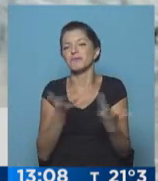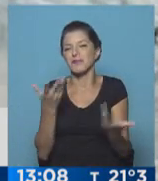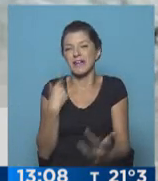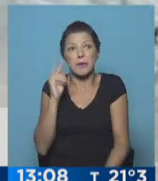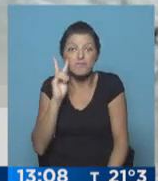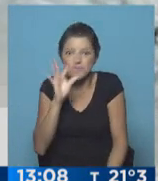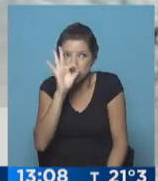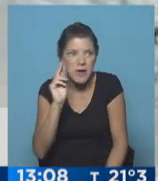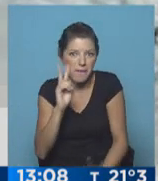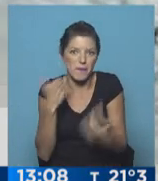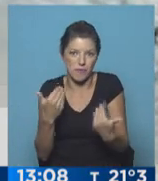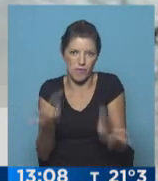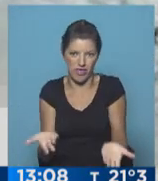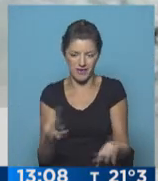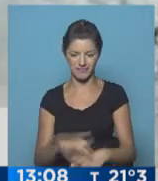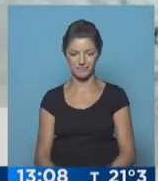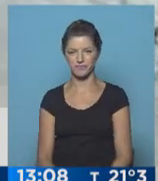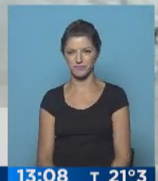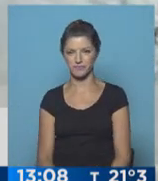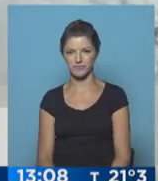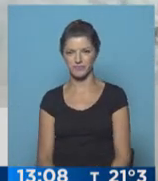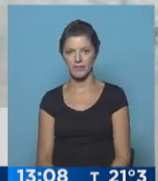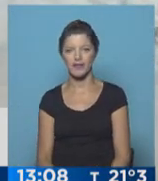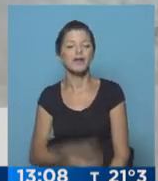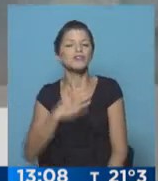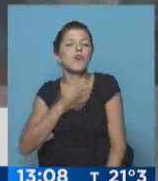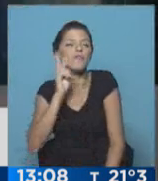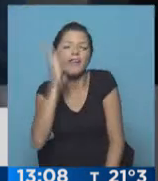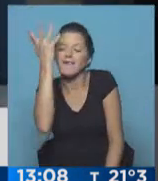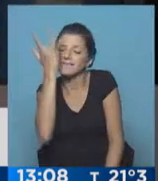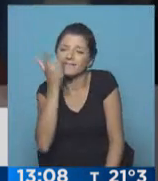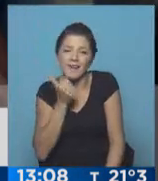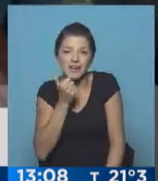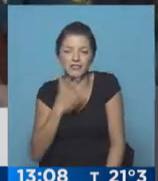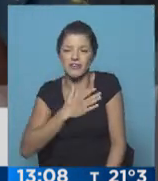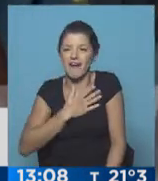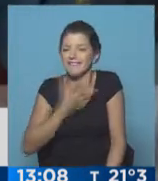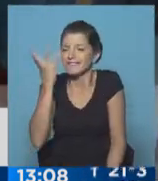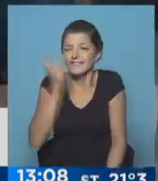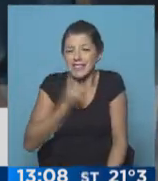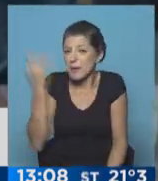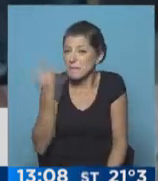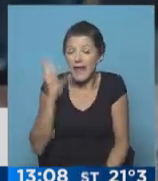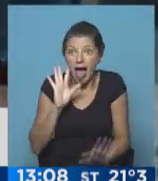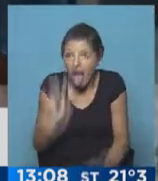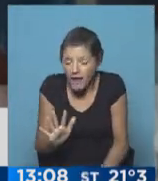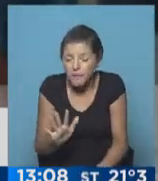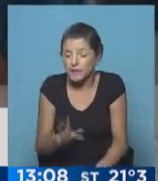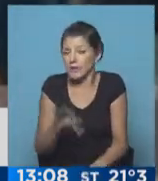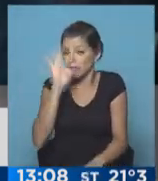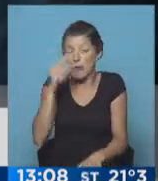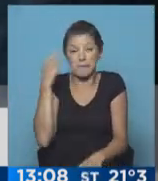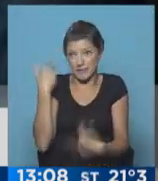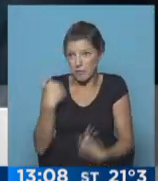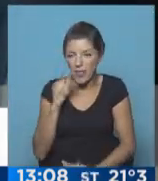nunca. Lo vi, me encantó, estoy fascinada realmente porque nunca me lo hubiera esperado,